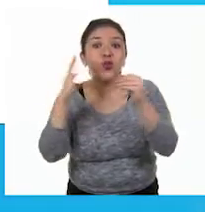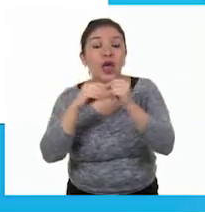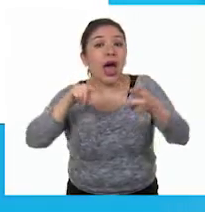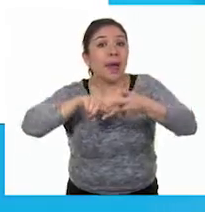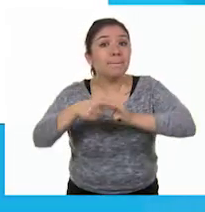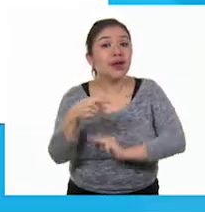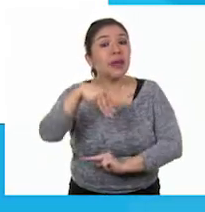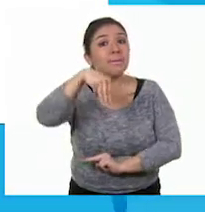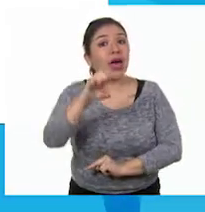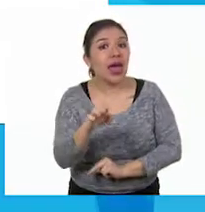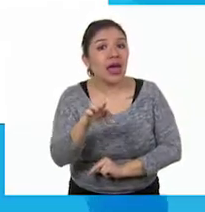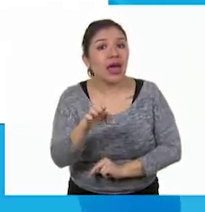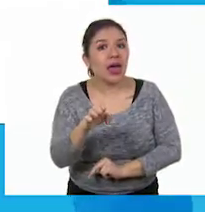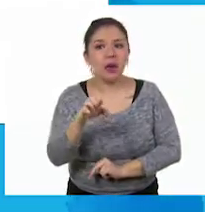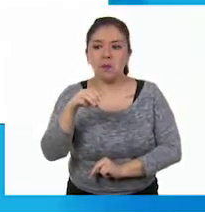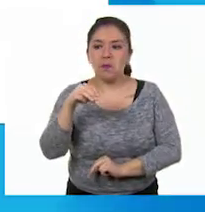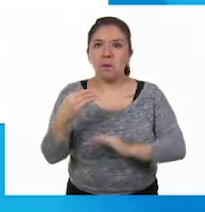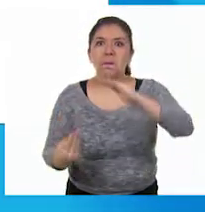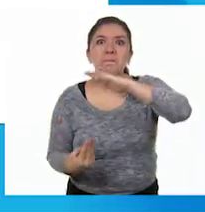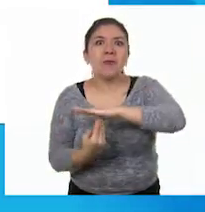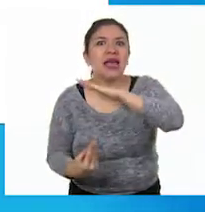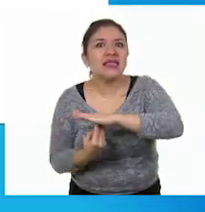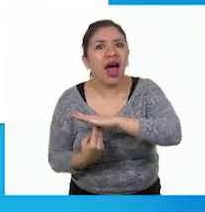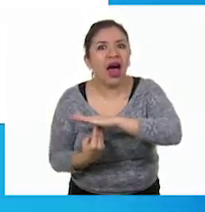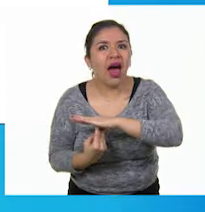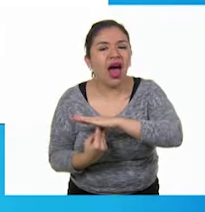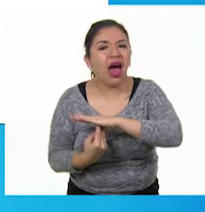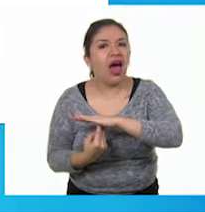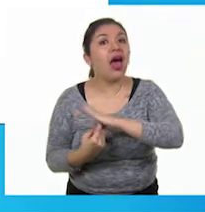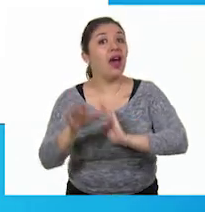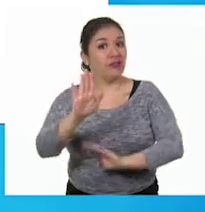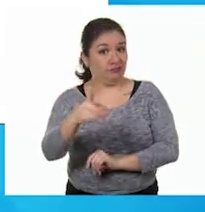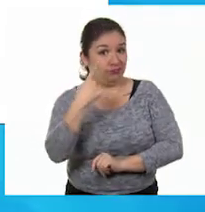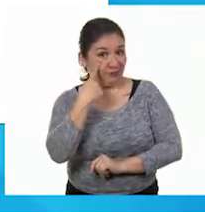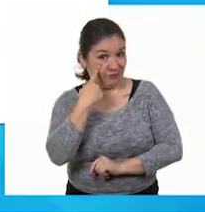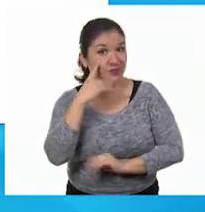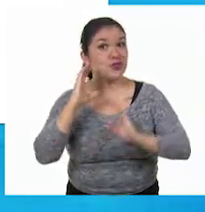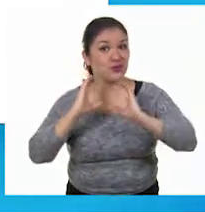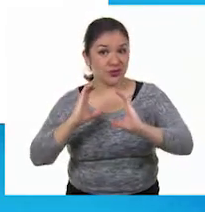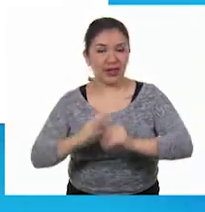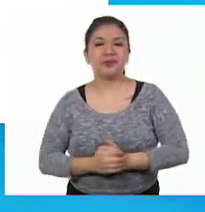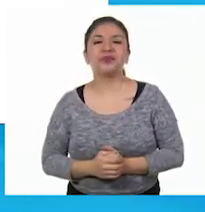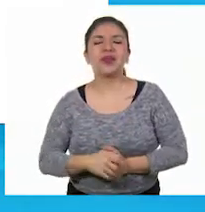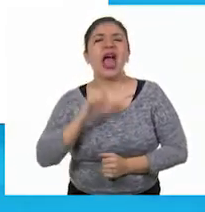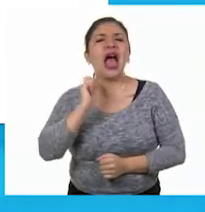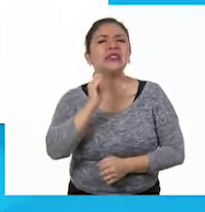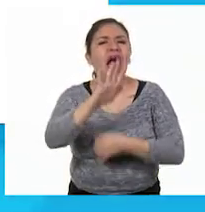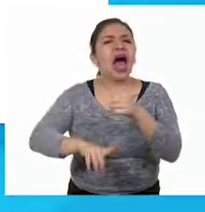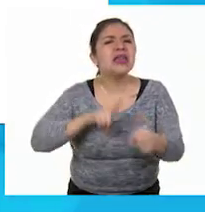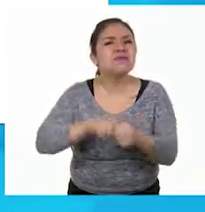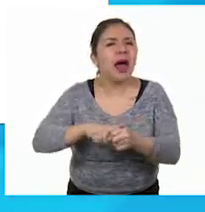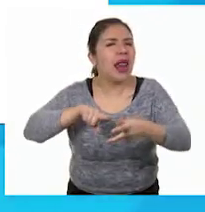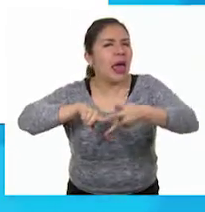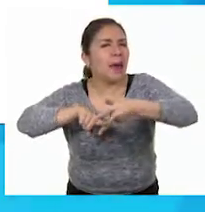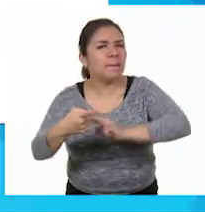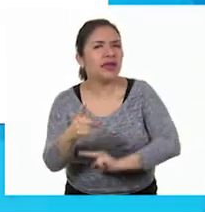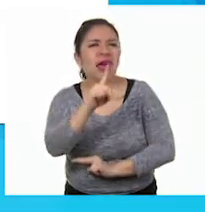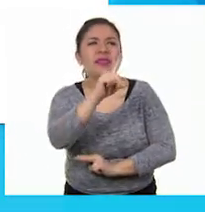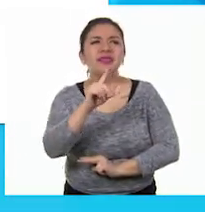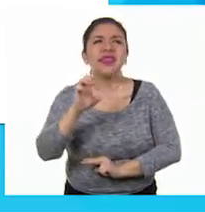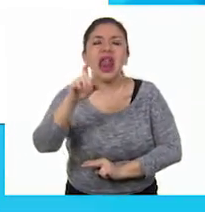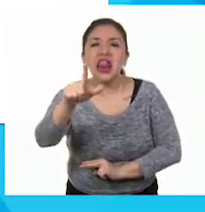empieza con me. Mesa. Ajá. Ojo, ¿eh? Es un animal y empieza con